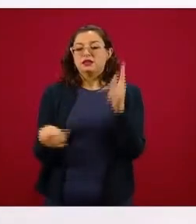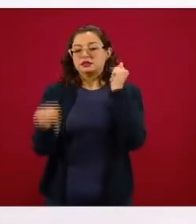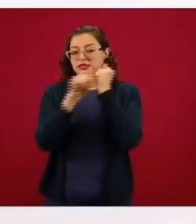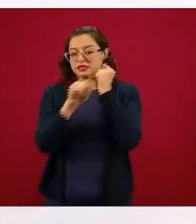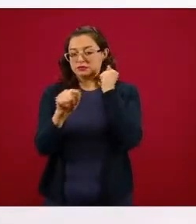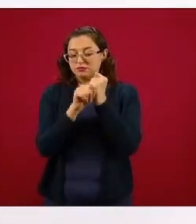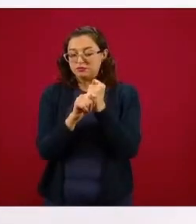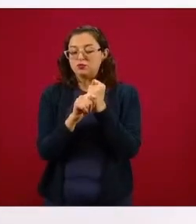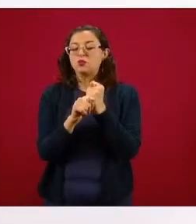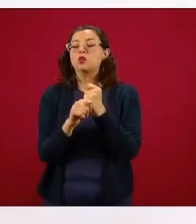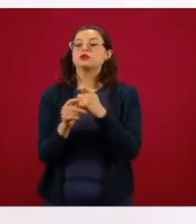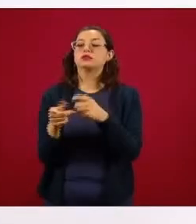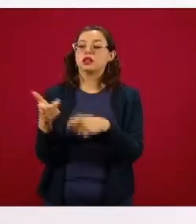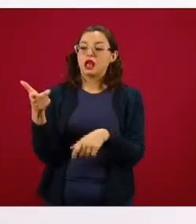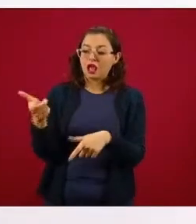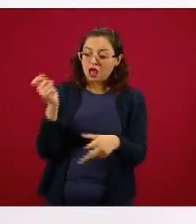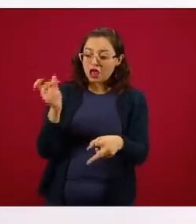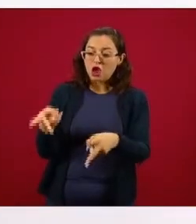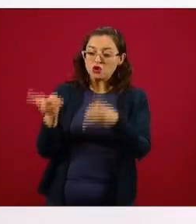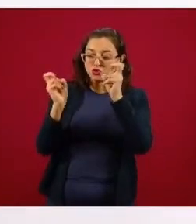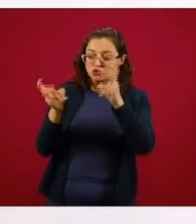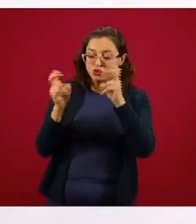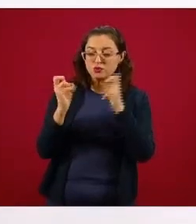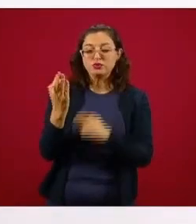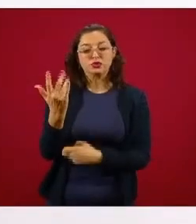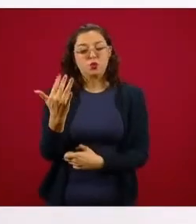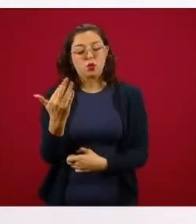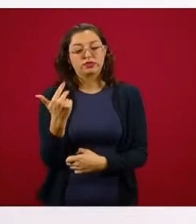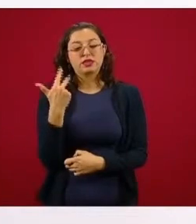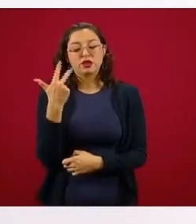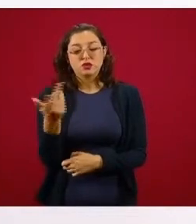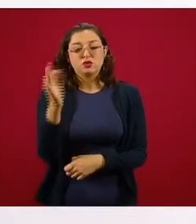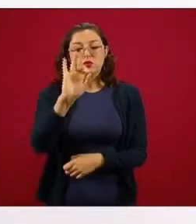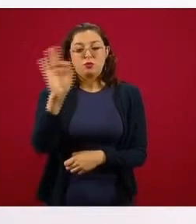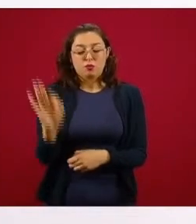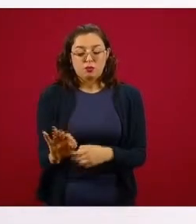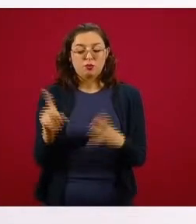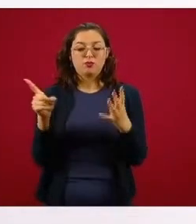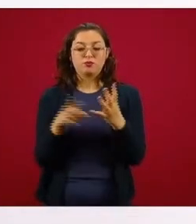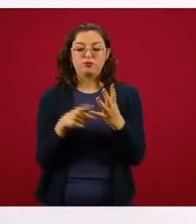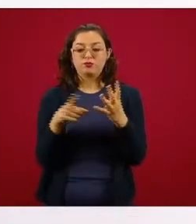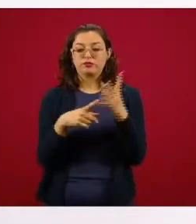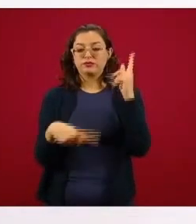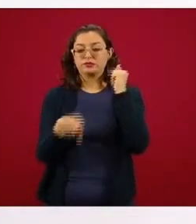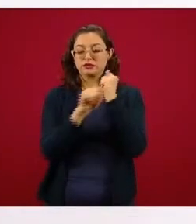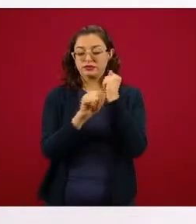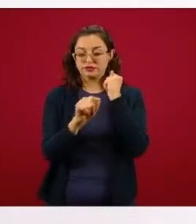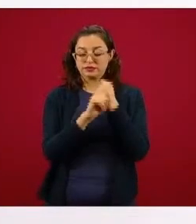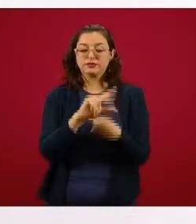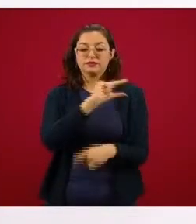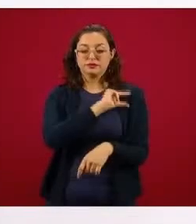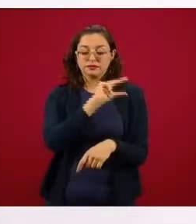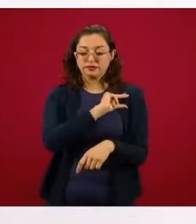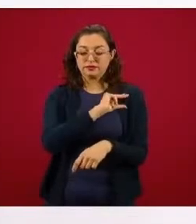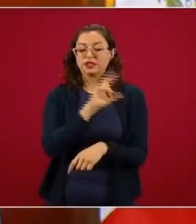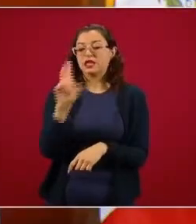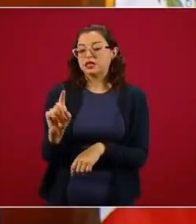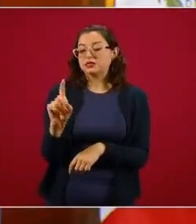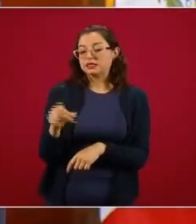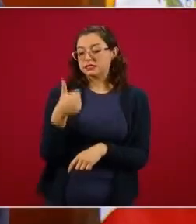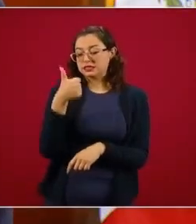transporte público colectivo en 58%, el robo a transporte público individual